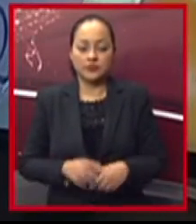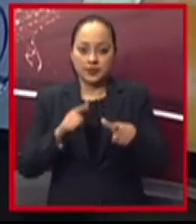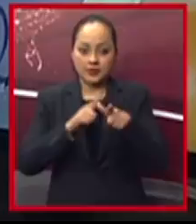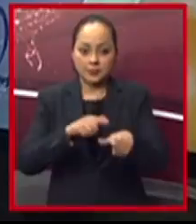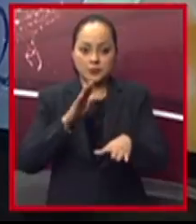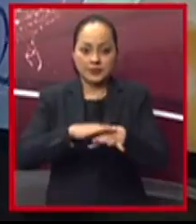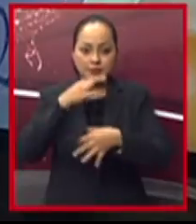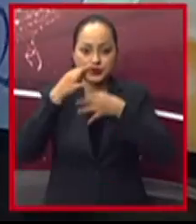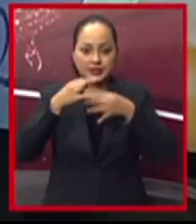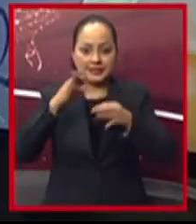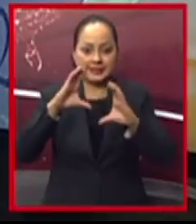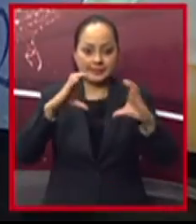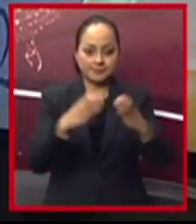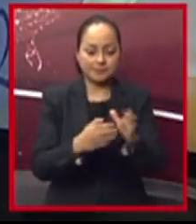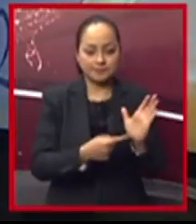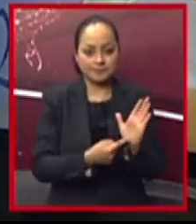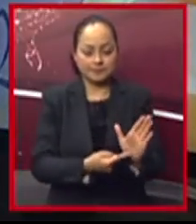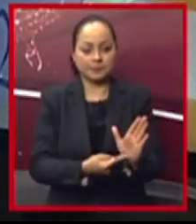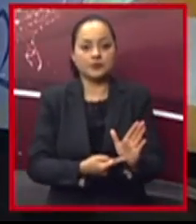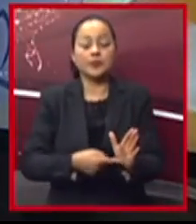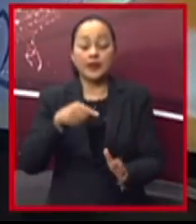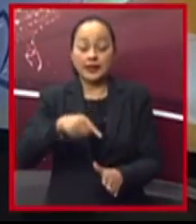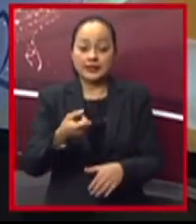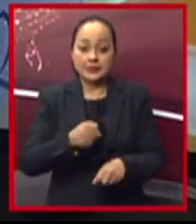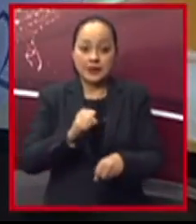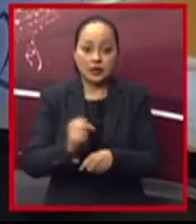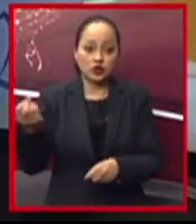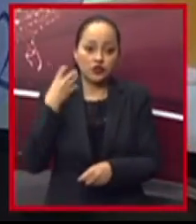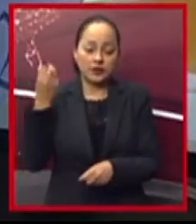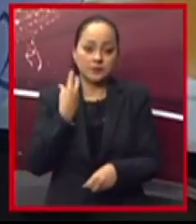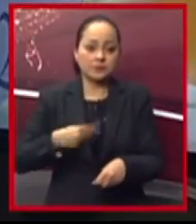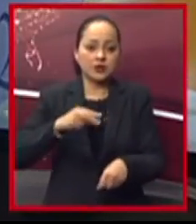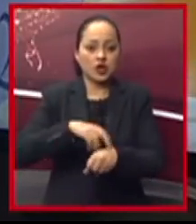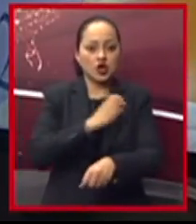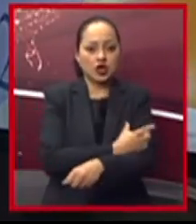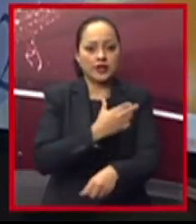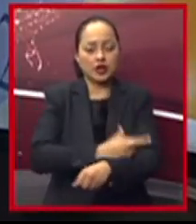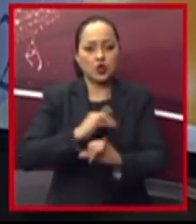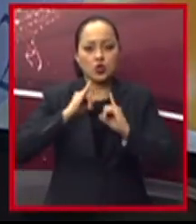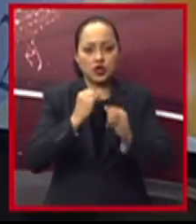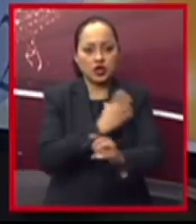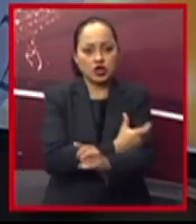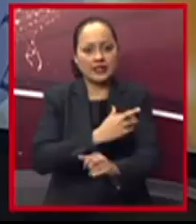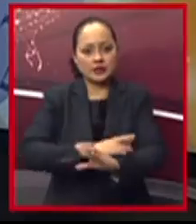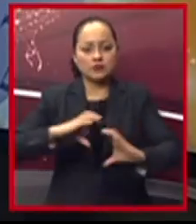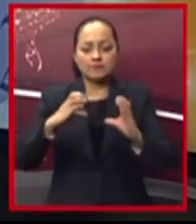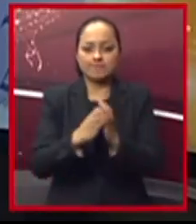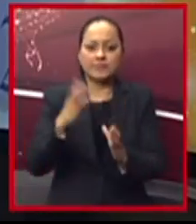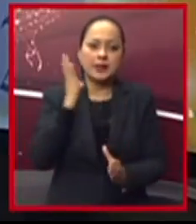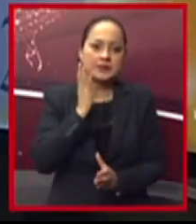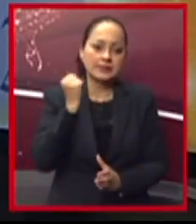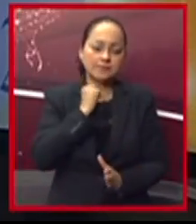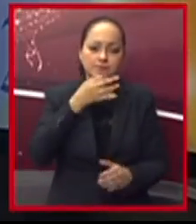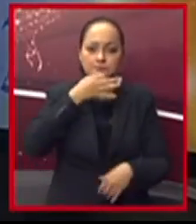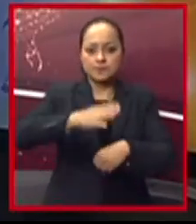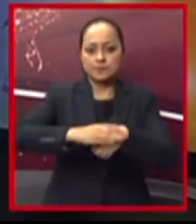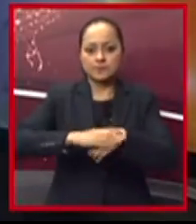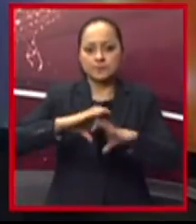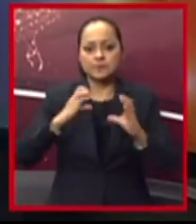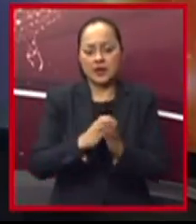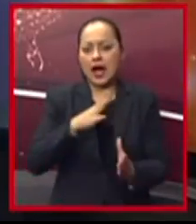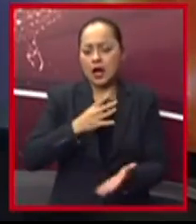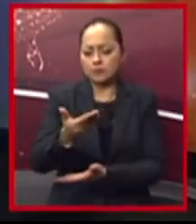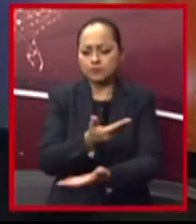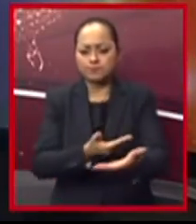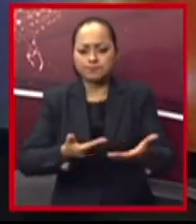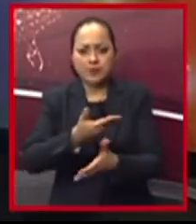Continúa en Noticias del Congreso. Esta semana, en conferencia de prensa, coordinadores de la Junta de Coordinación Política de la Cámara de Senadores anunciaron que lograron